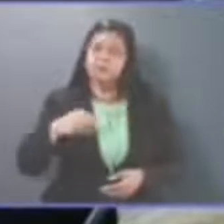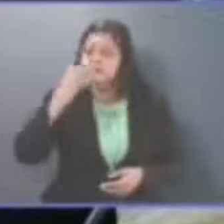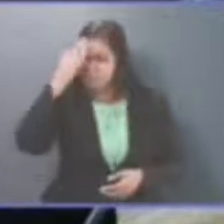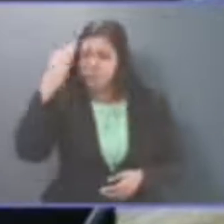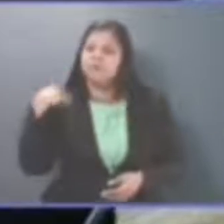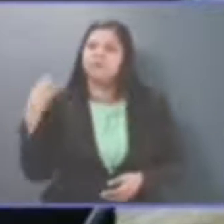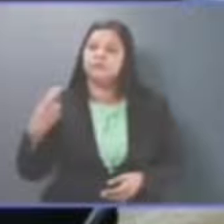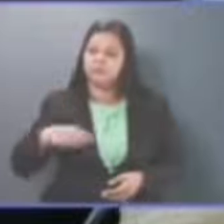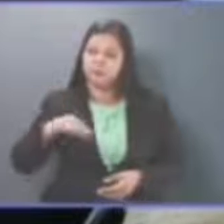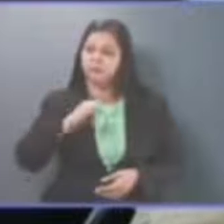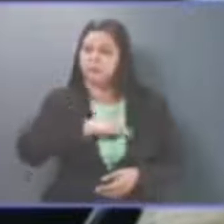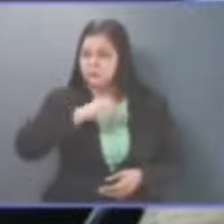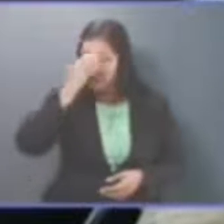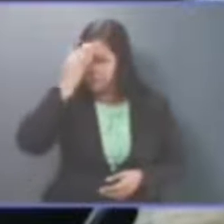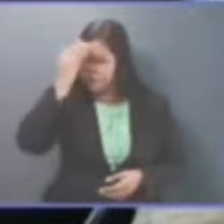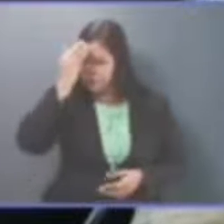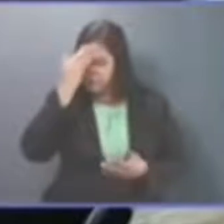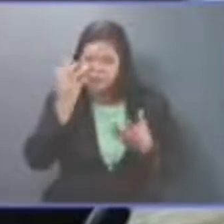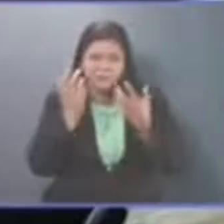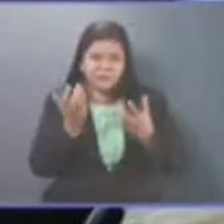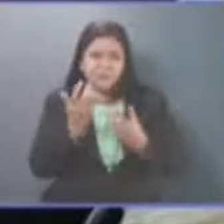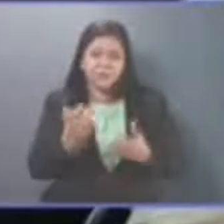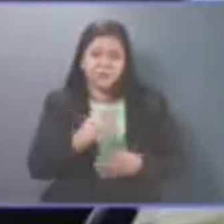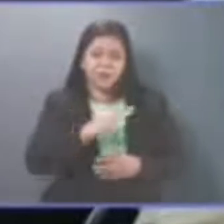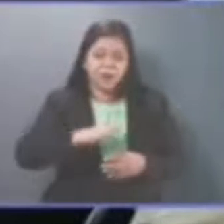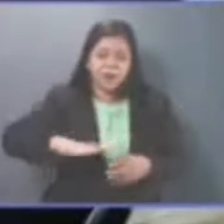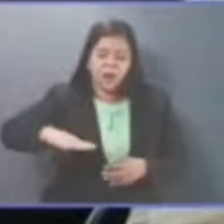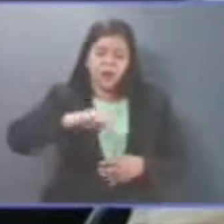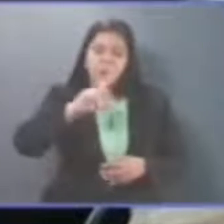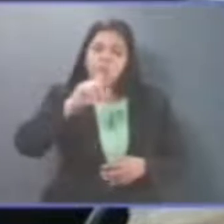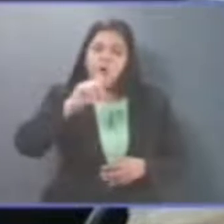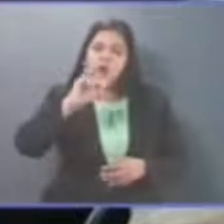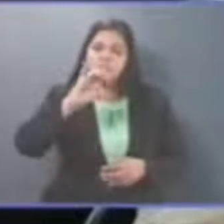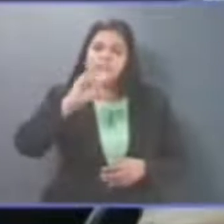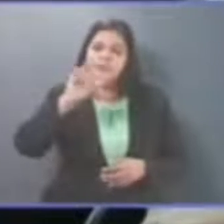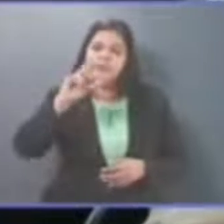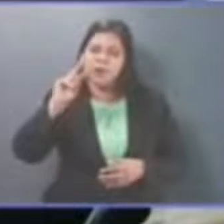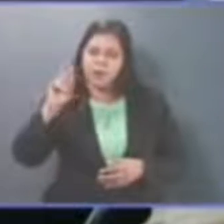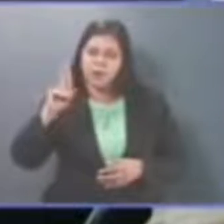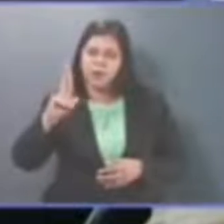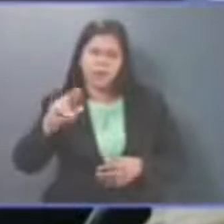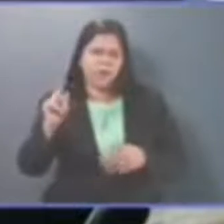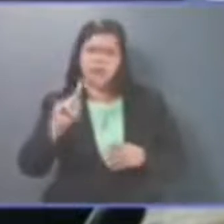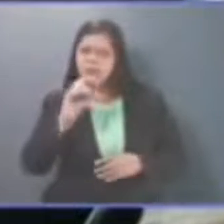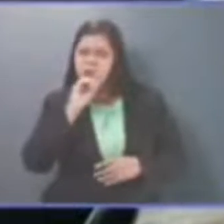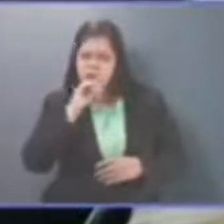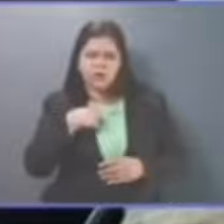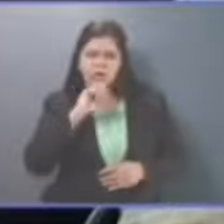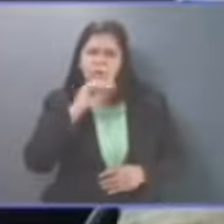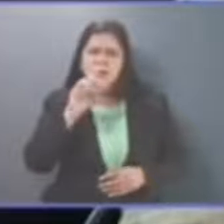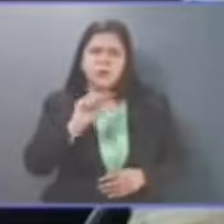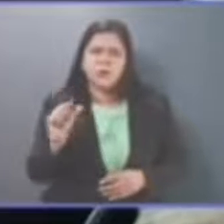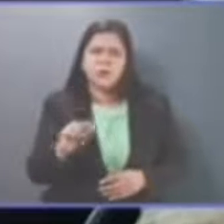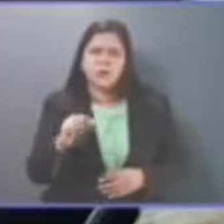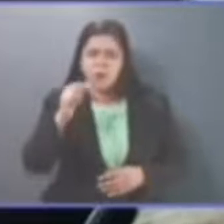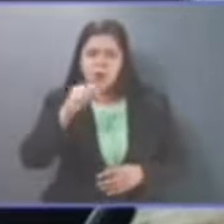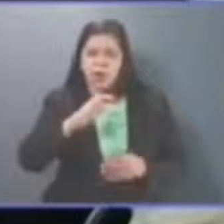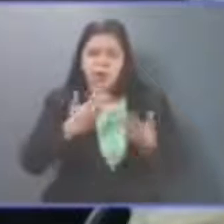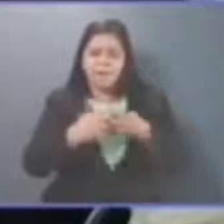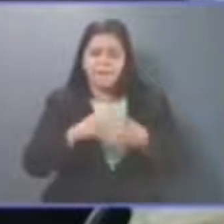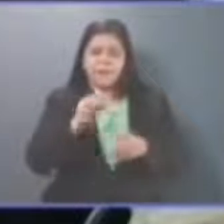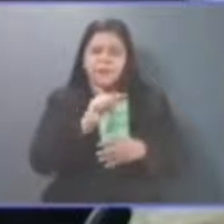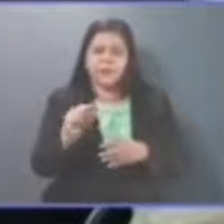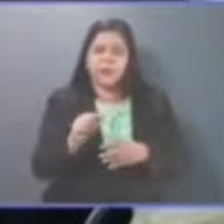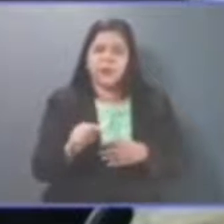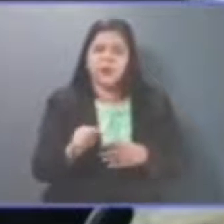lo sabe bien. Hay notificadoras. Voy a mencionar un nombre porque aquí no hay que tener miedo para decir nombres. La